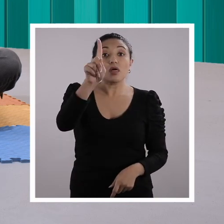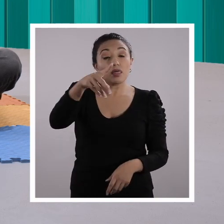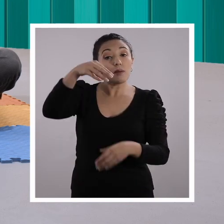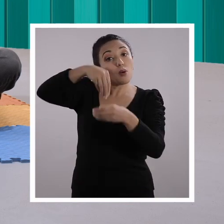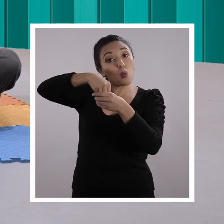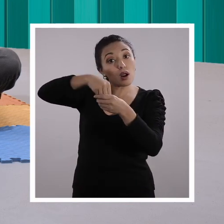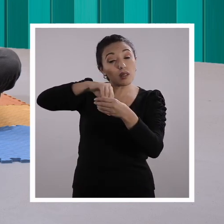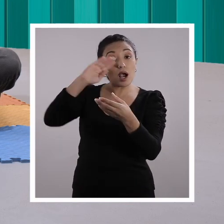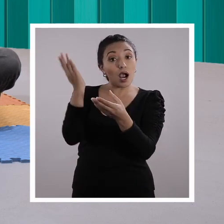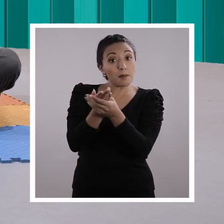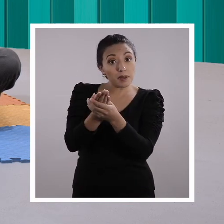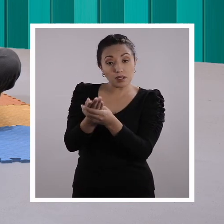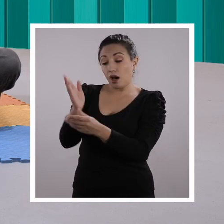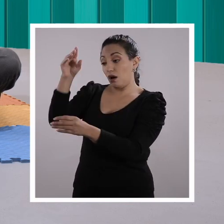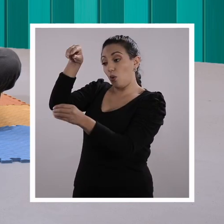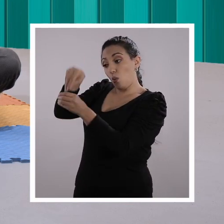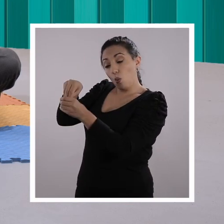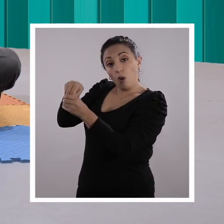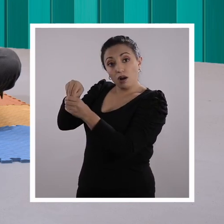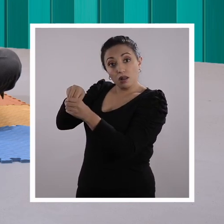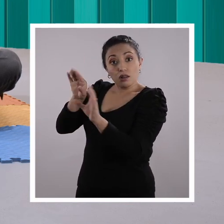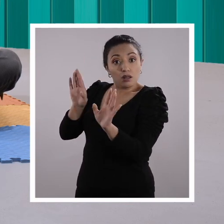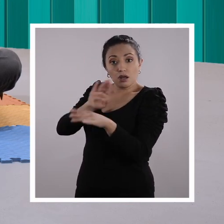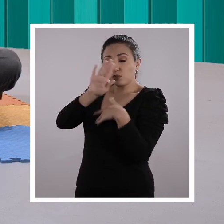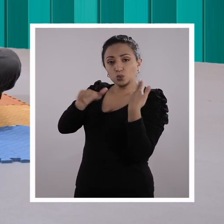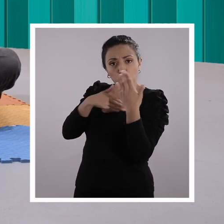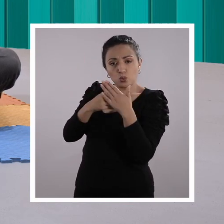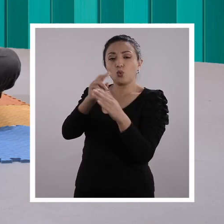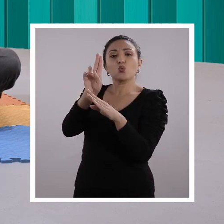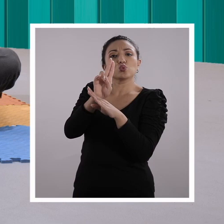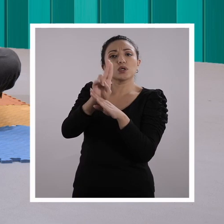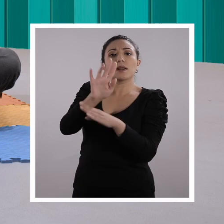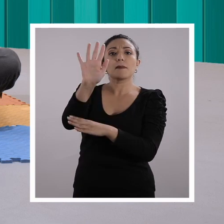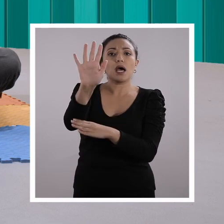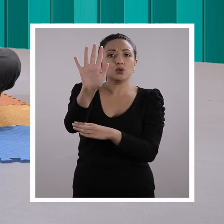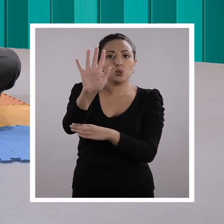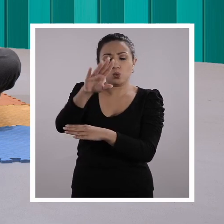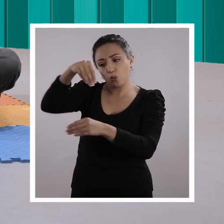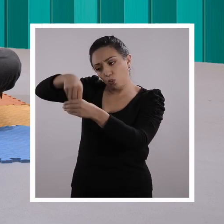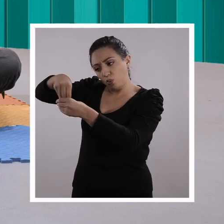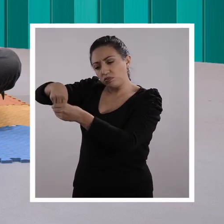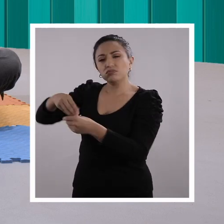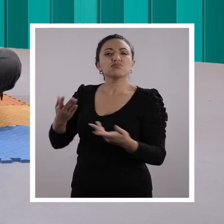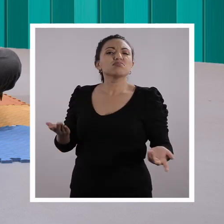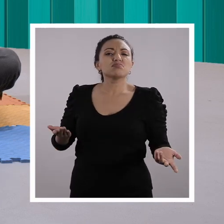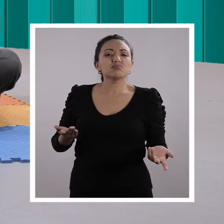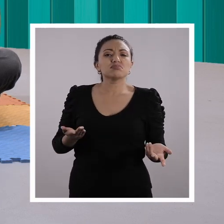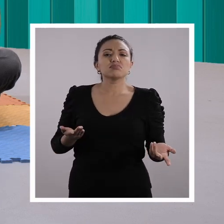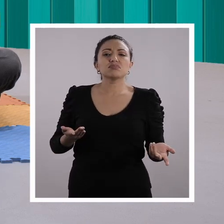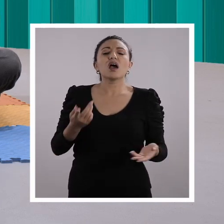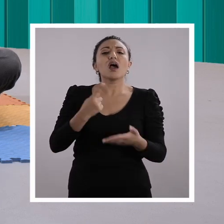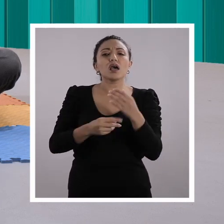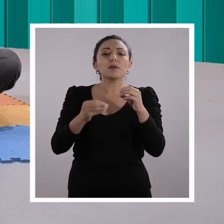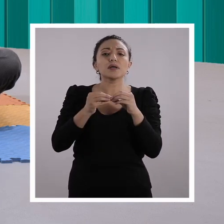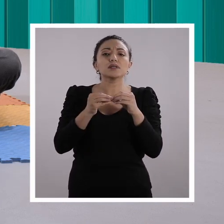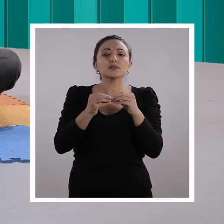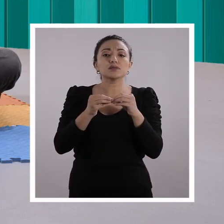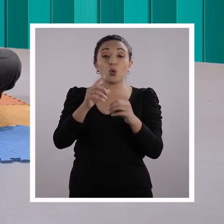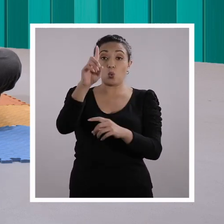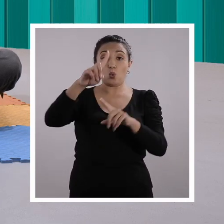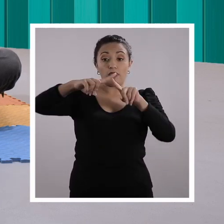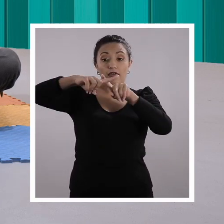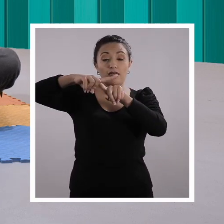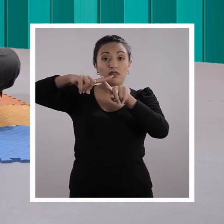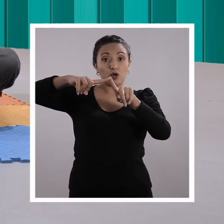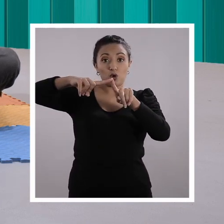las medidas no convencionales ponemos a la mano como hizo pancho o hacer que otra parte podemos usar pueden usar un dedo pueden usar una